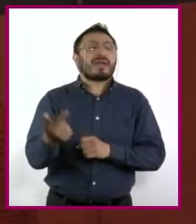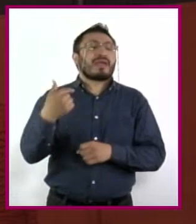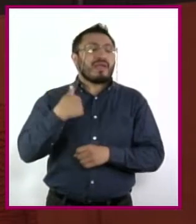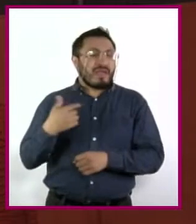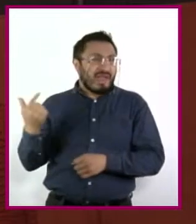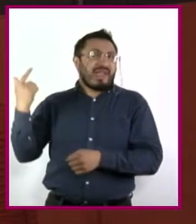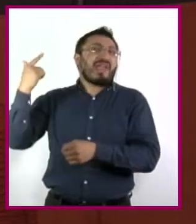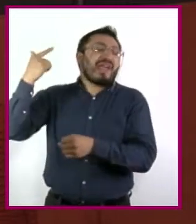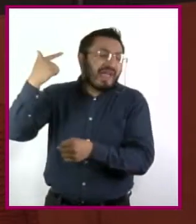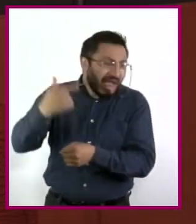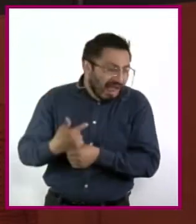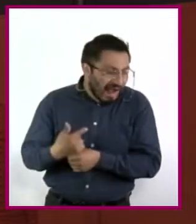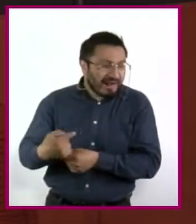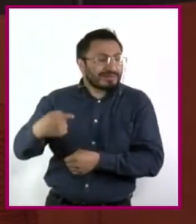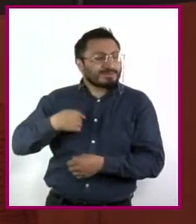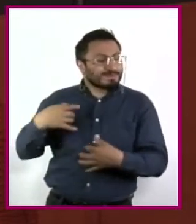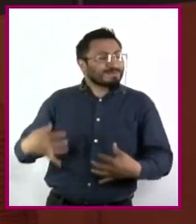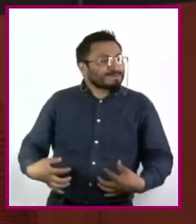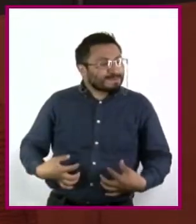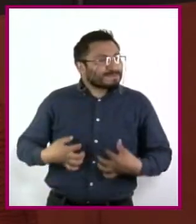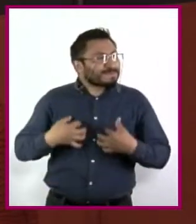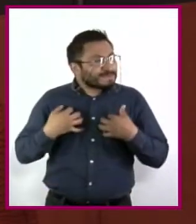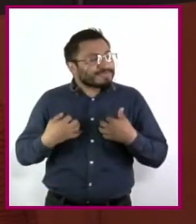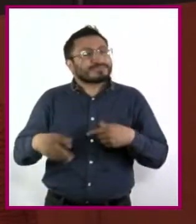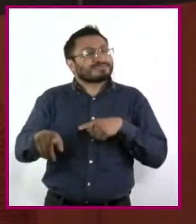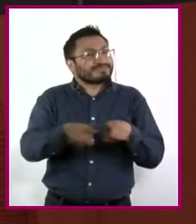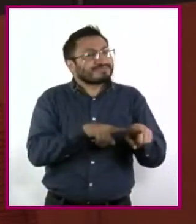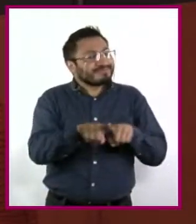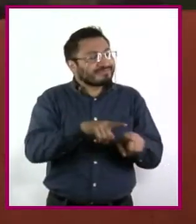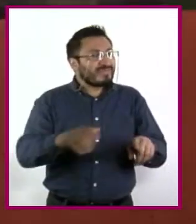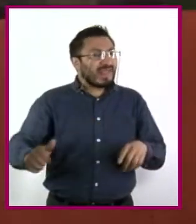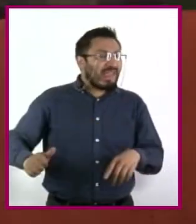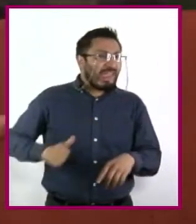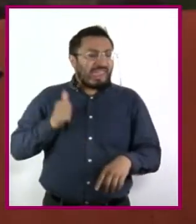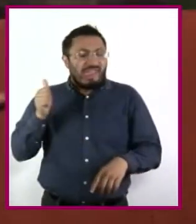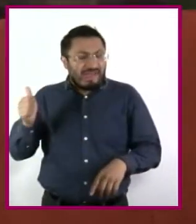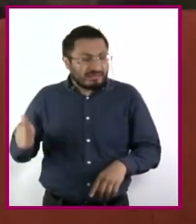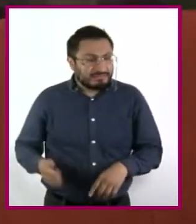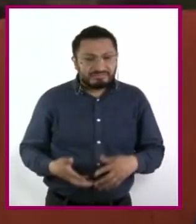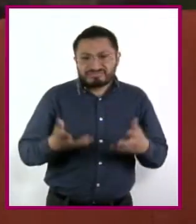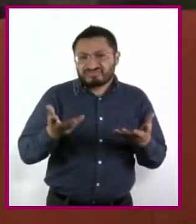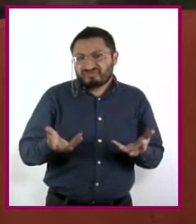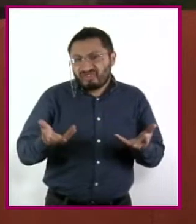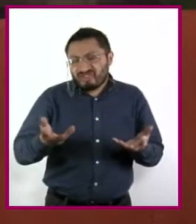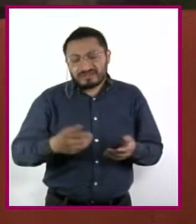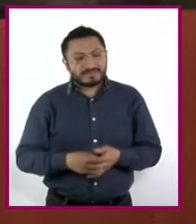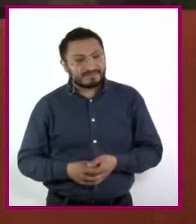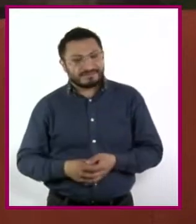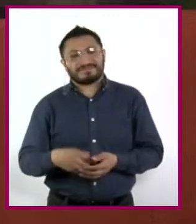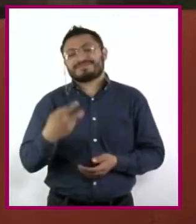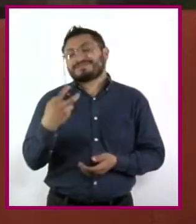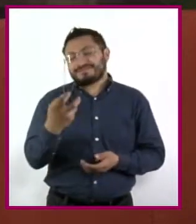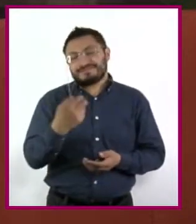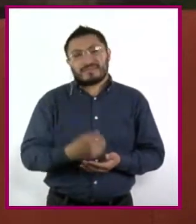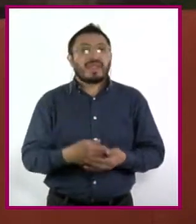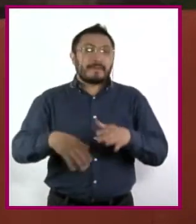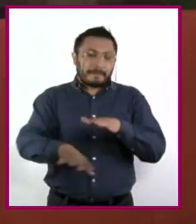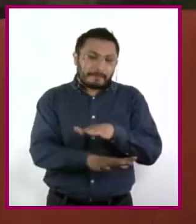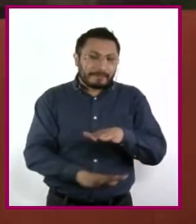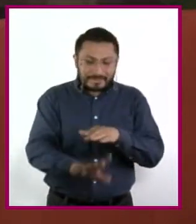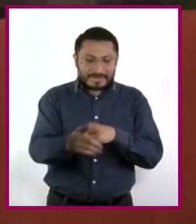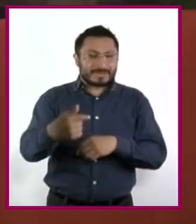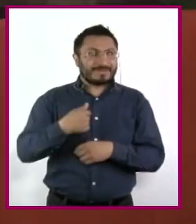de identificar un botón que te hace enojar, que tu hermano abuse de ti. Esto es básico para conocernos y manejar